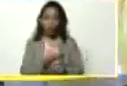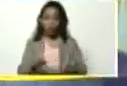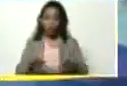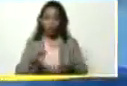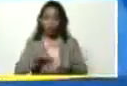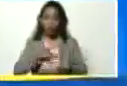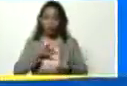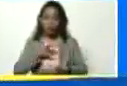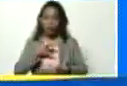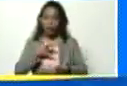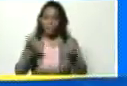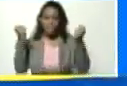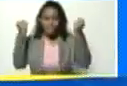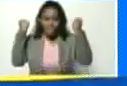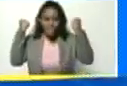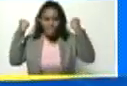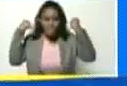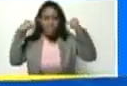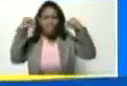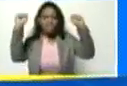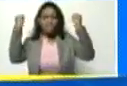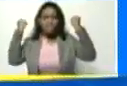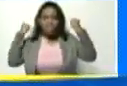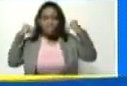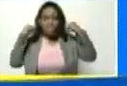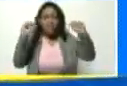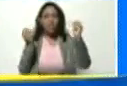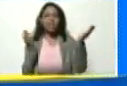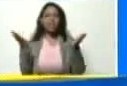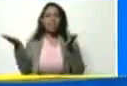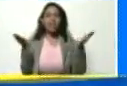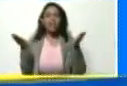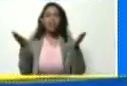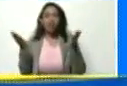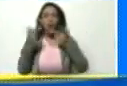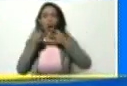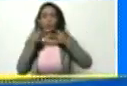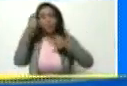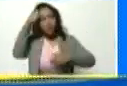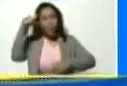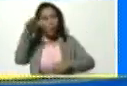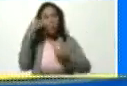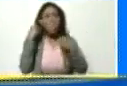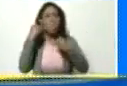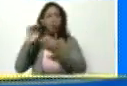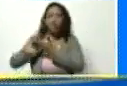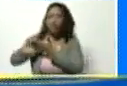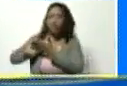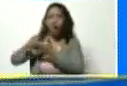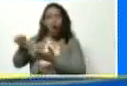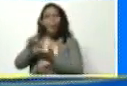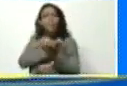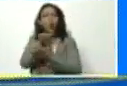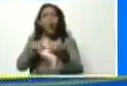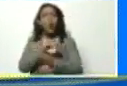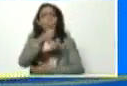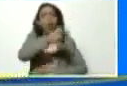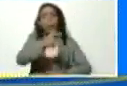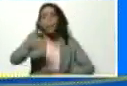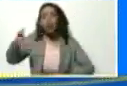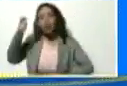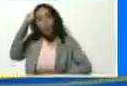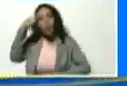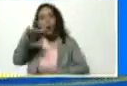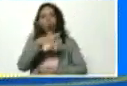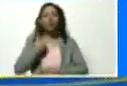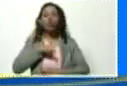sentido práctico de servir al pueblo para solucionar los problemas del pueblo. Nosotros